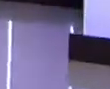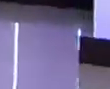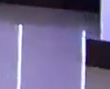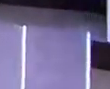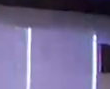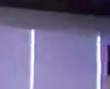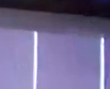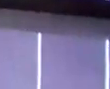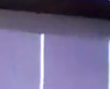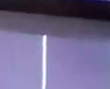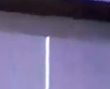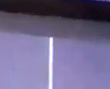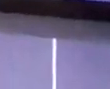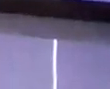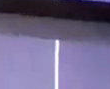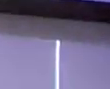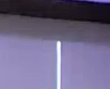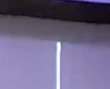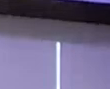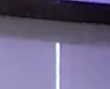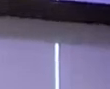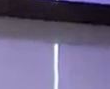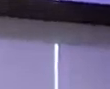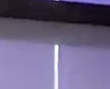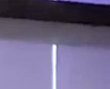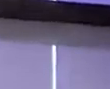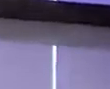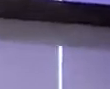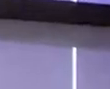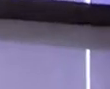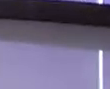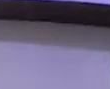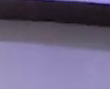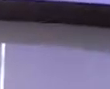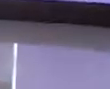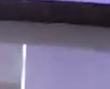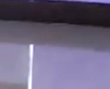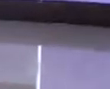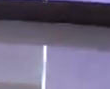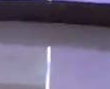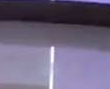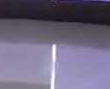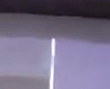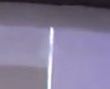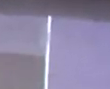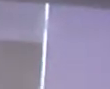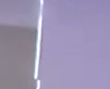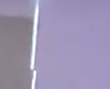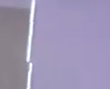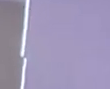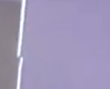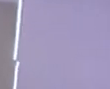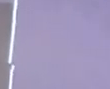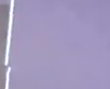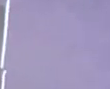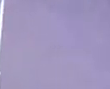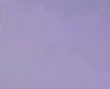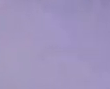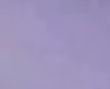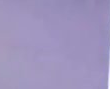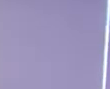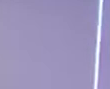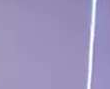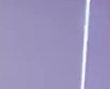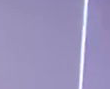San Luis, iniciamos con más noticias, edición mediodía y arranca una nueva semana. ¿Cómo estás, Romina? Hola, Néstor. Muy buen día, buen